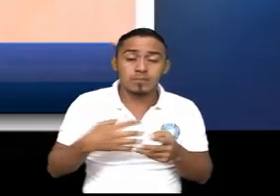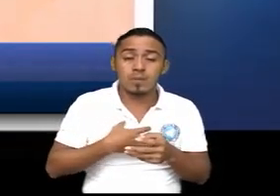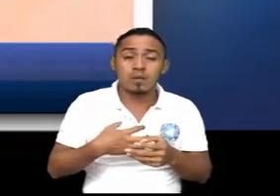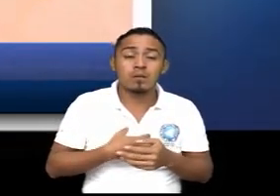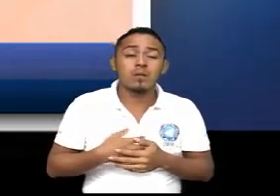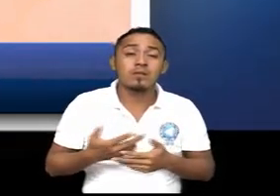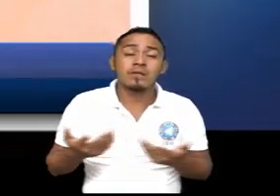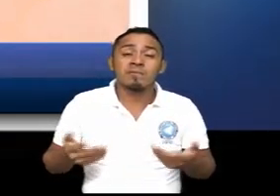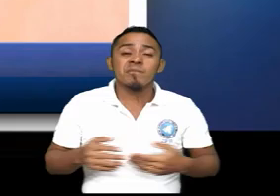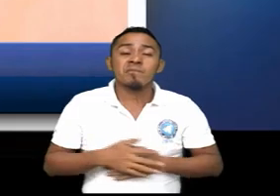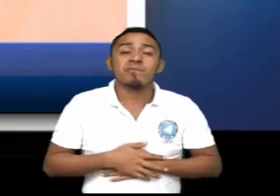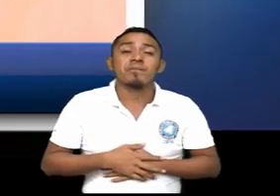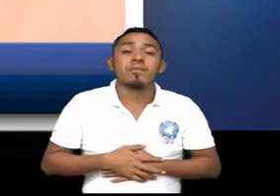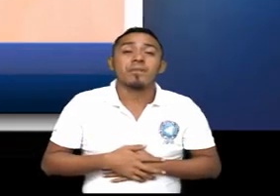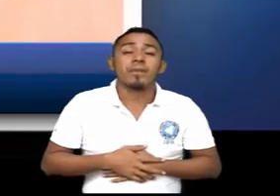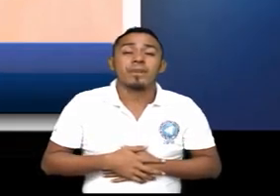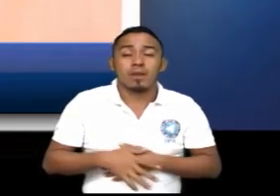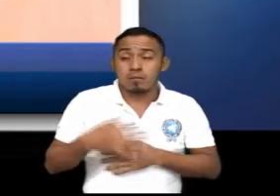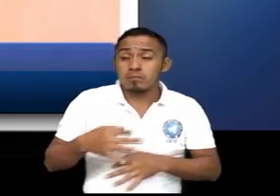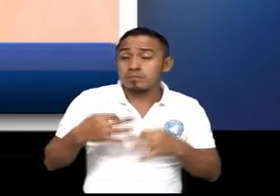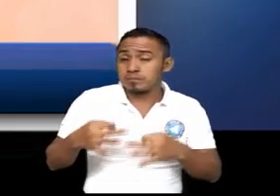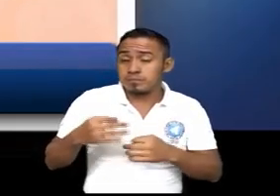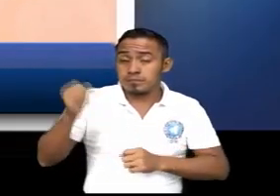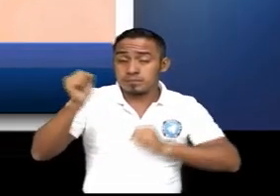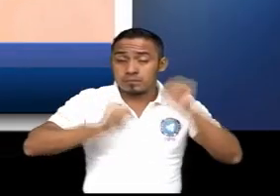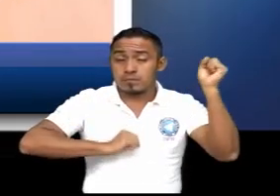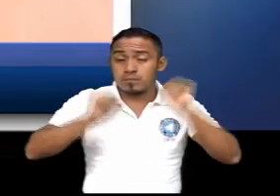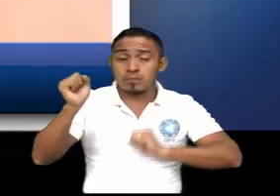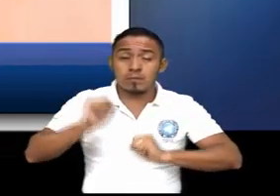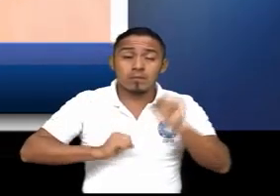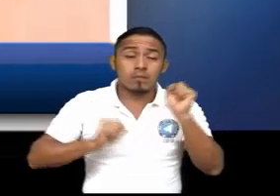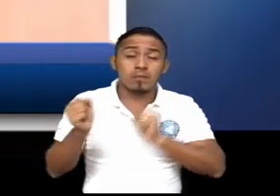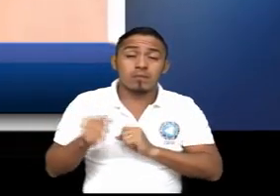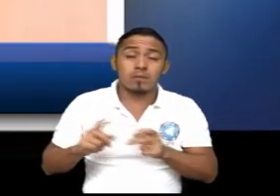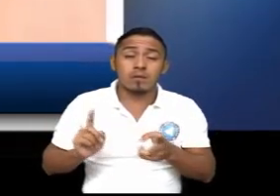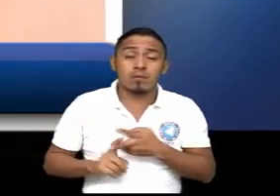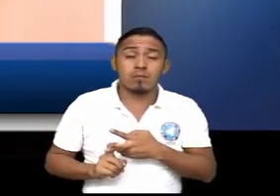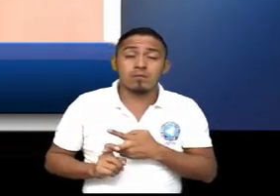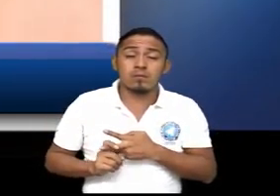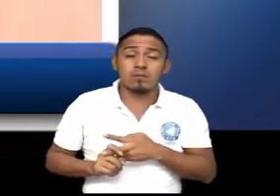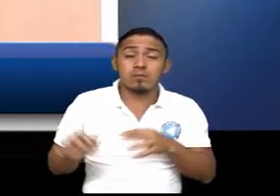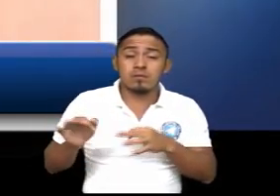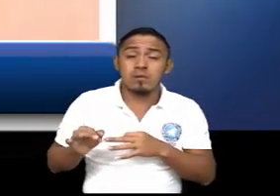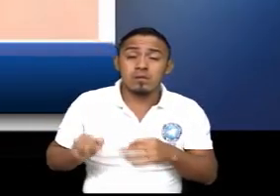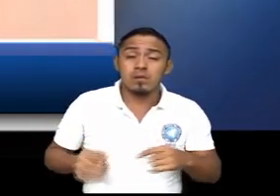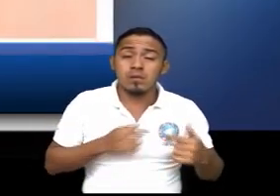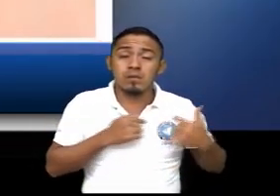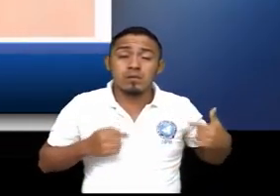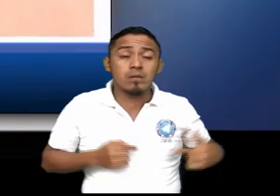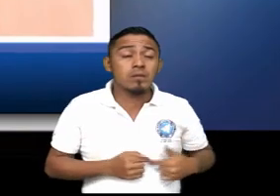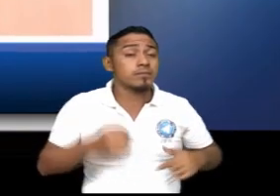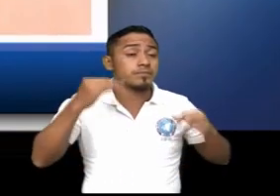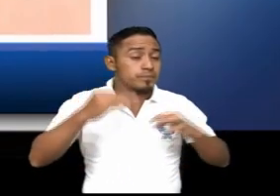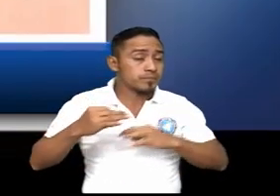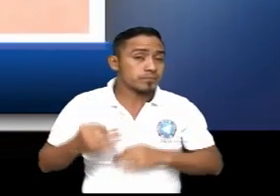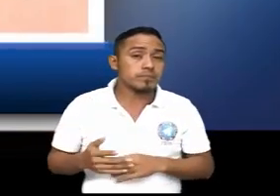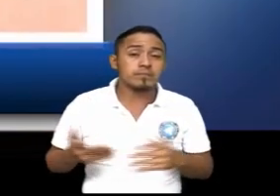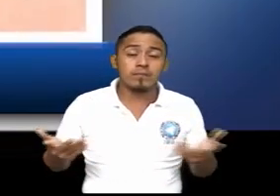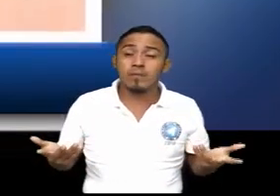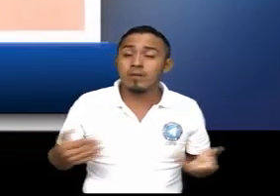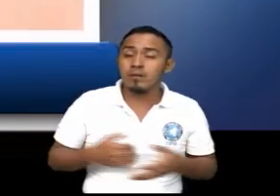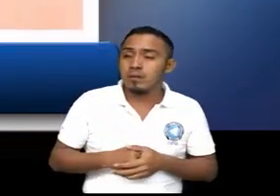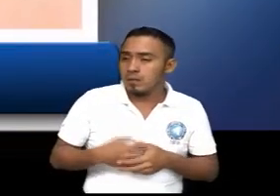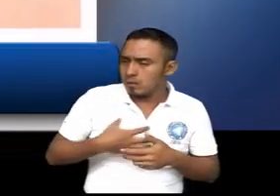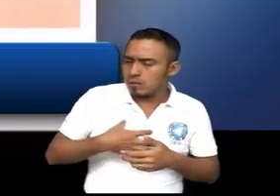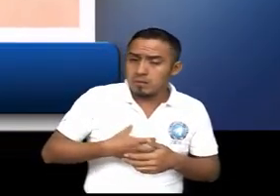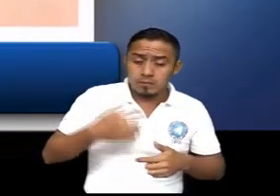vos mantenés el ejercicio cardiovascular, mantenés tus vasos sanguíneos, el corazón en buen estado, claro, y todos tus órganos